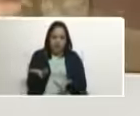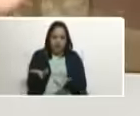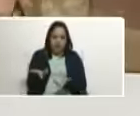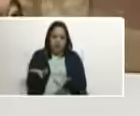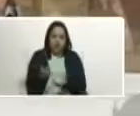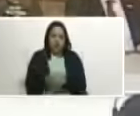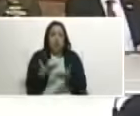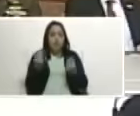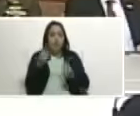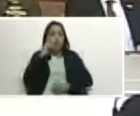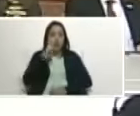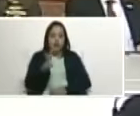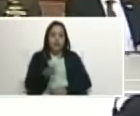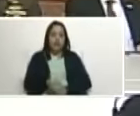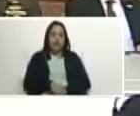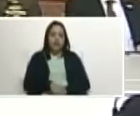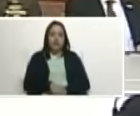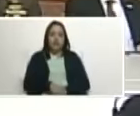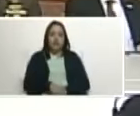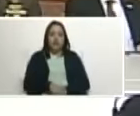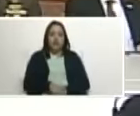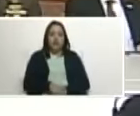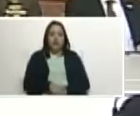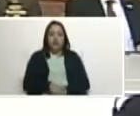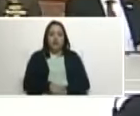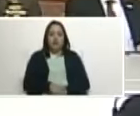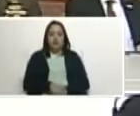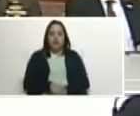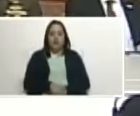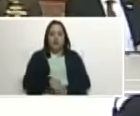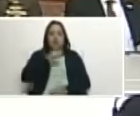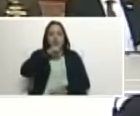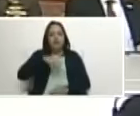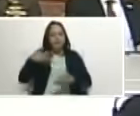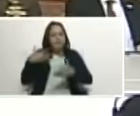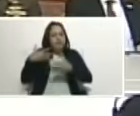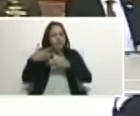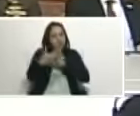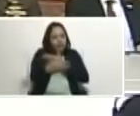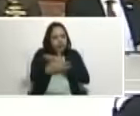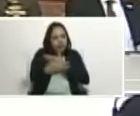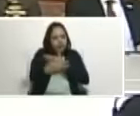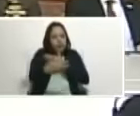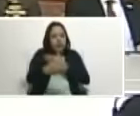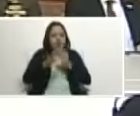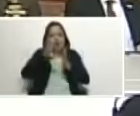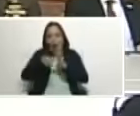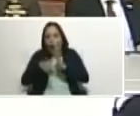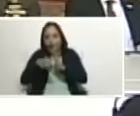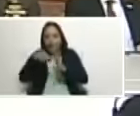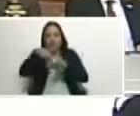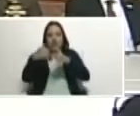Bastantes casos se han visto en la larga historia del poder y la corrupción.